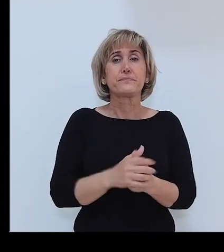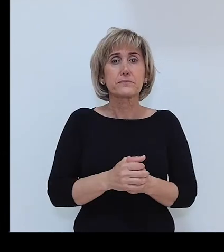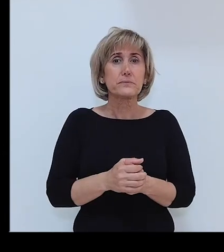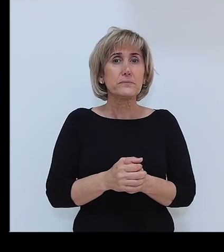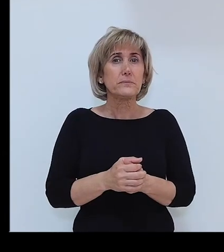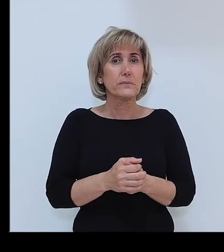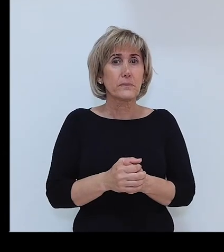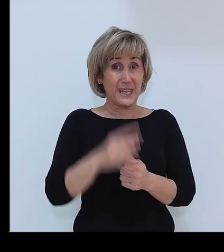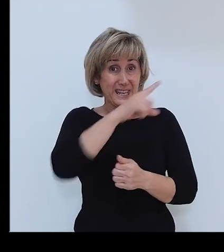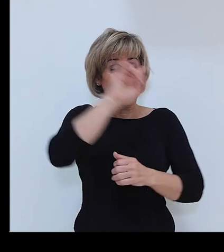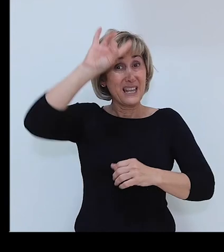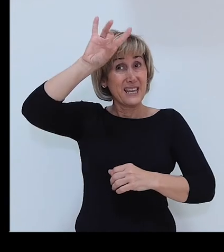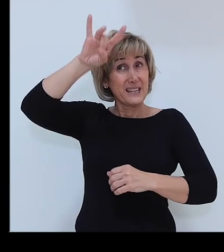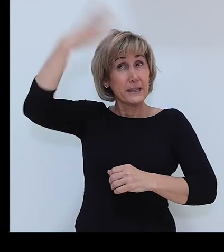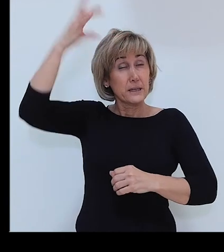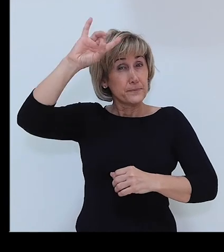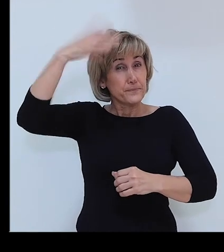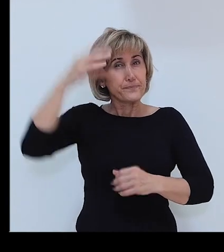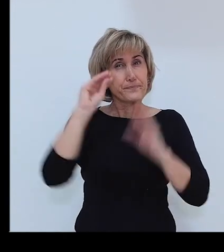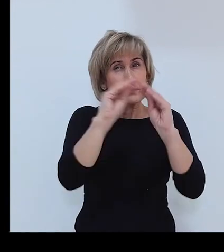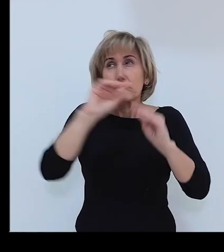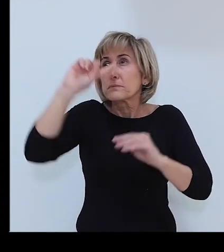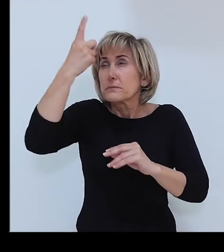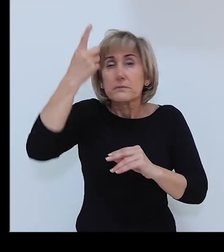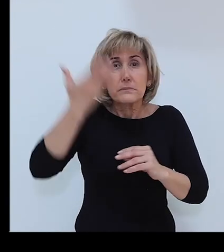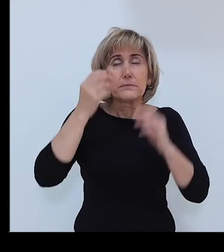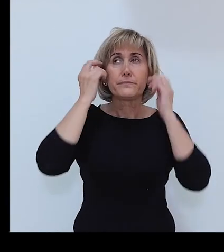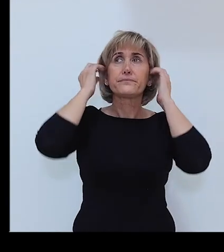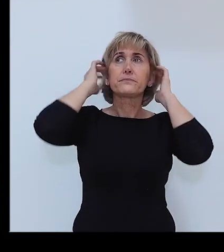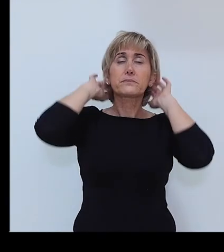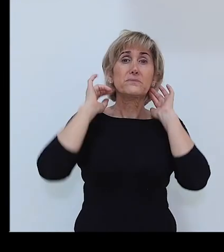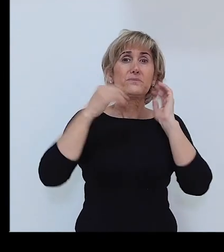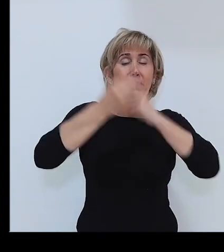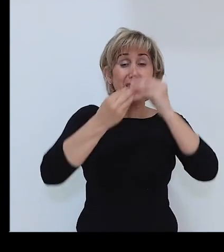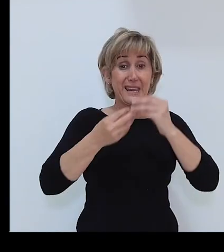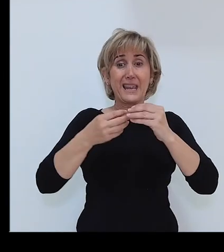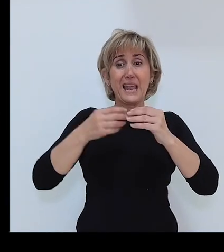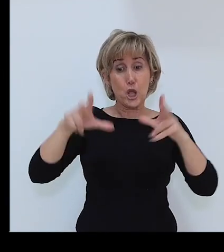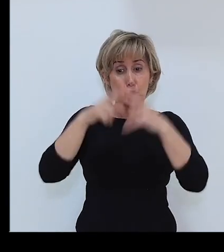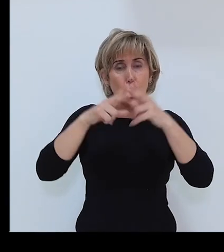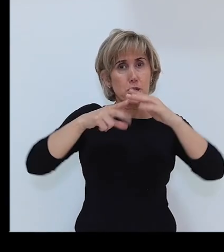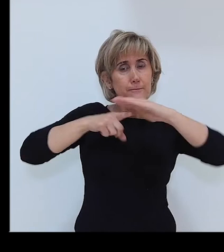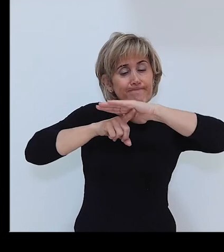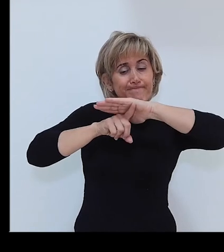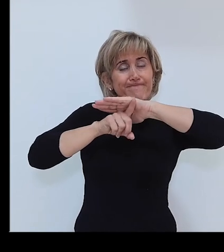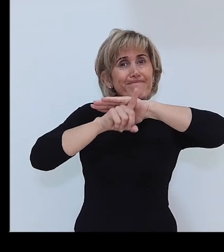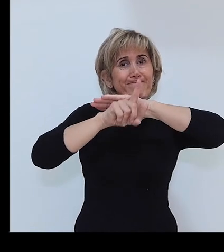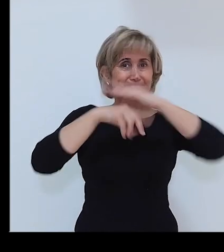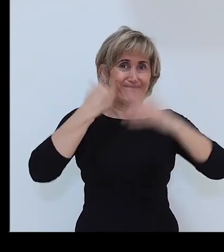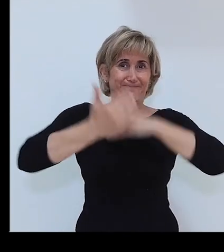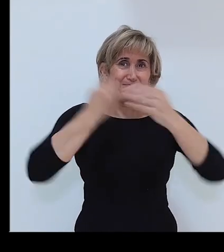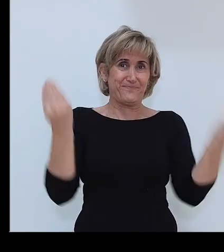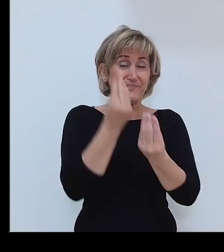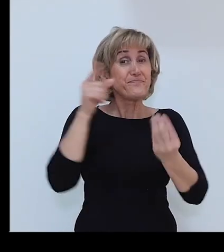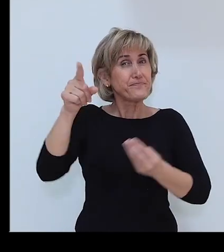Bueno, solamente hacer una aportación, que ella, bueno, su idea básica era